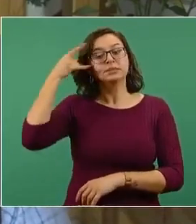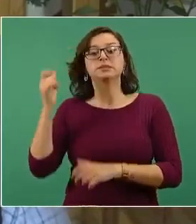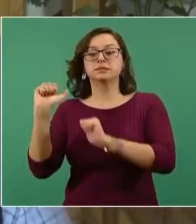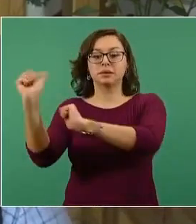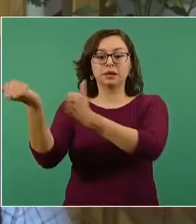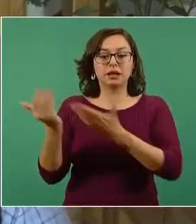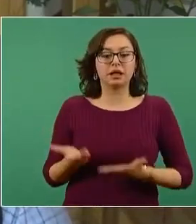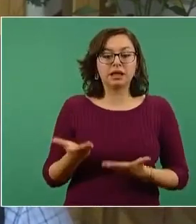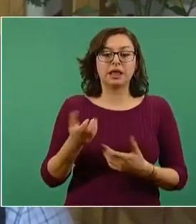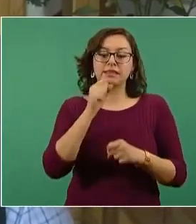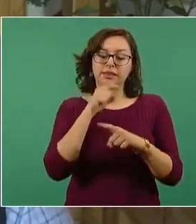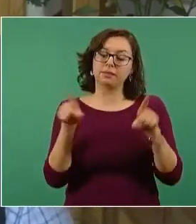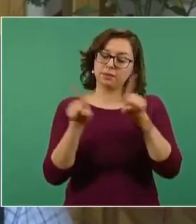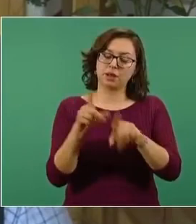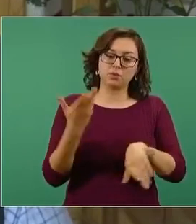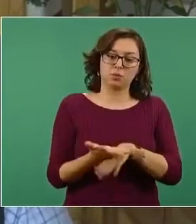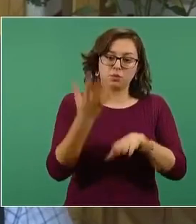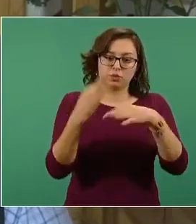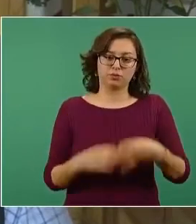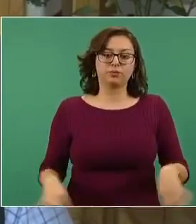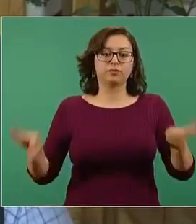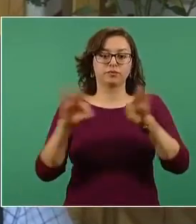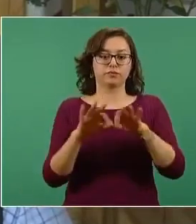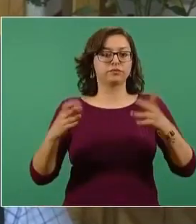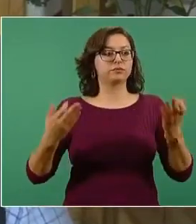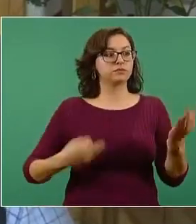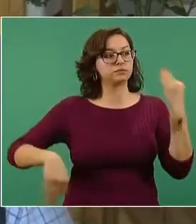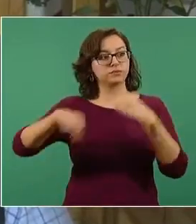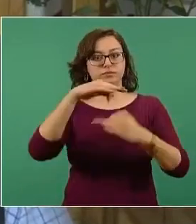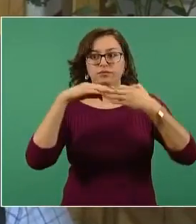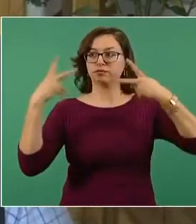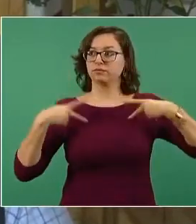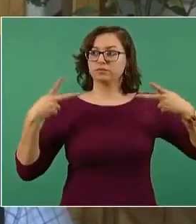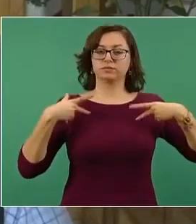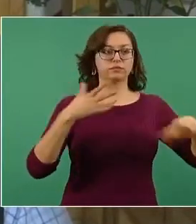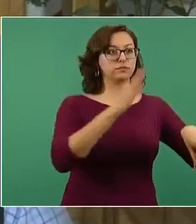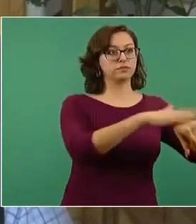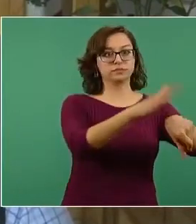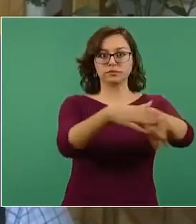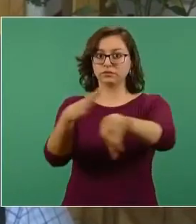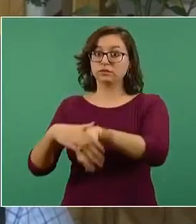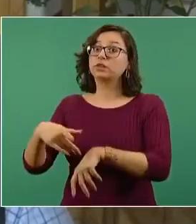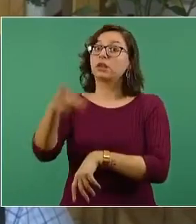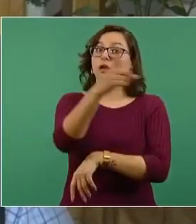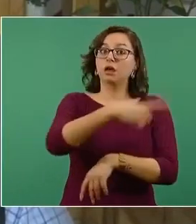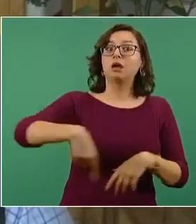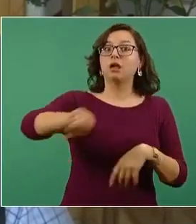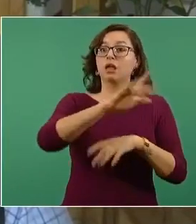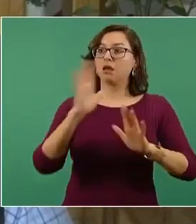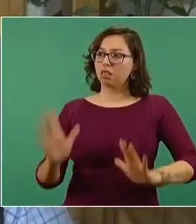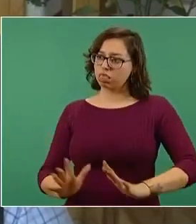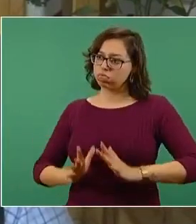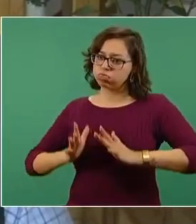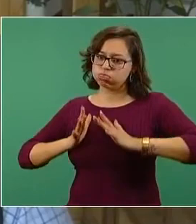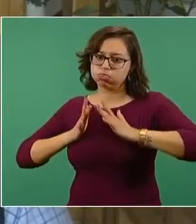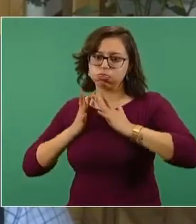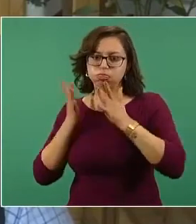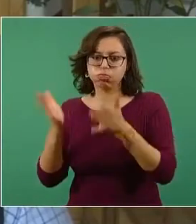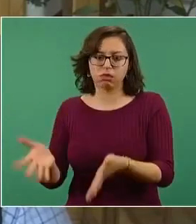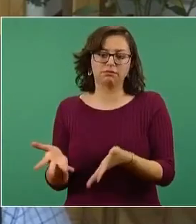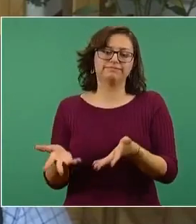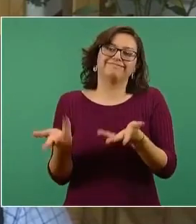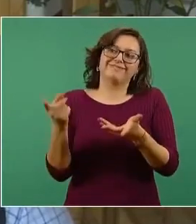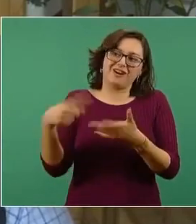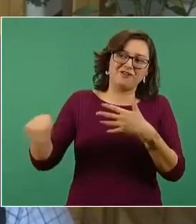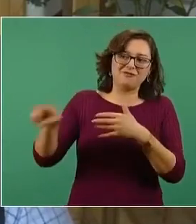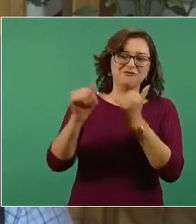también hacer copartícipes de la prevención, de no caer en un fraude o de no caer en